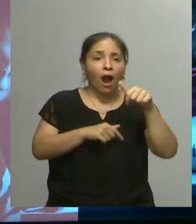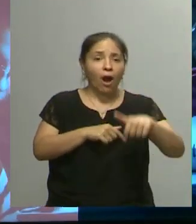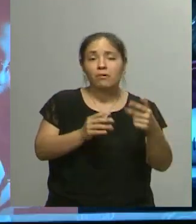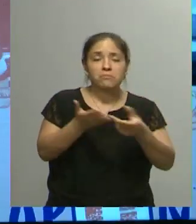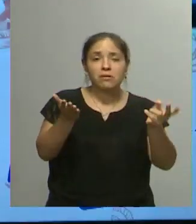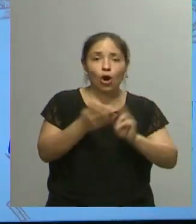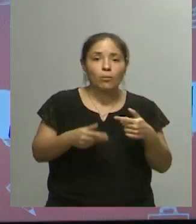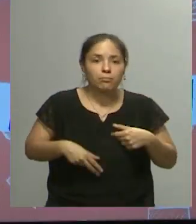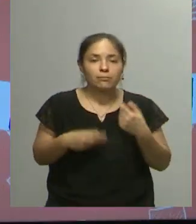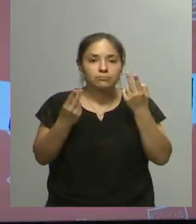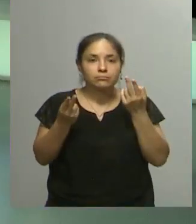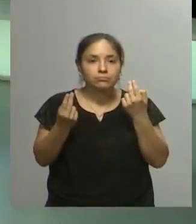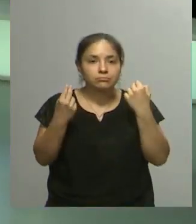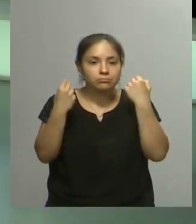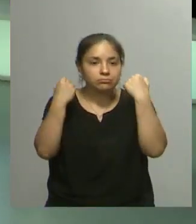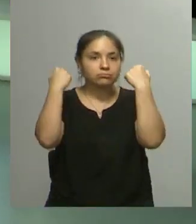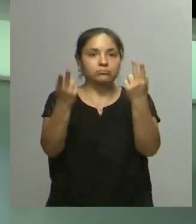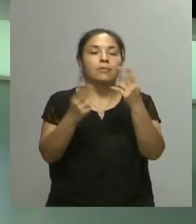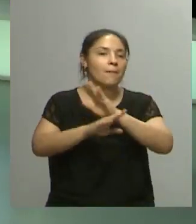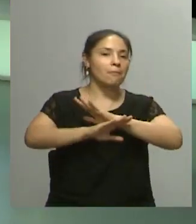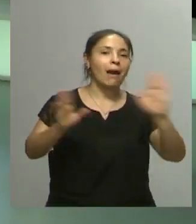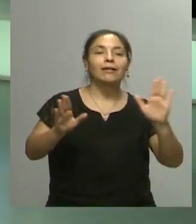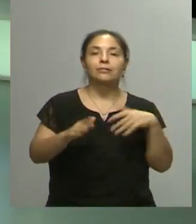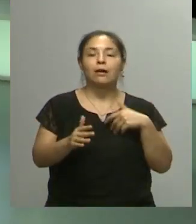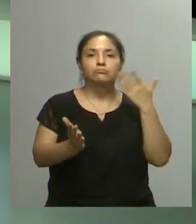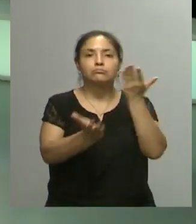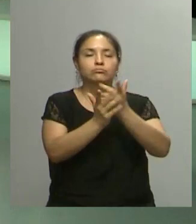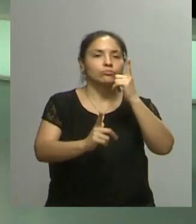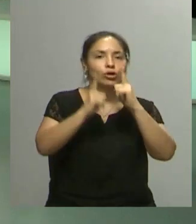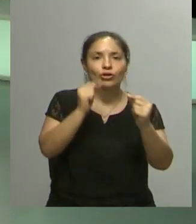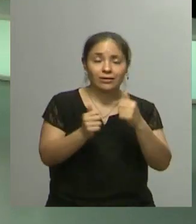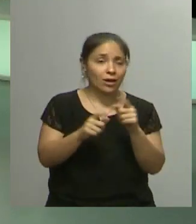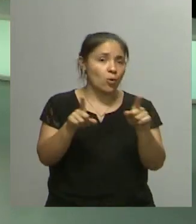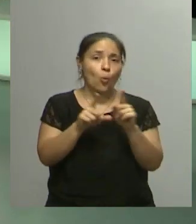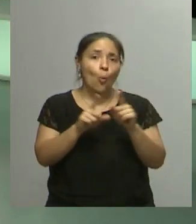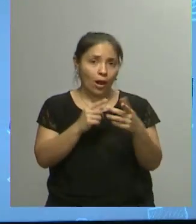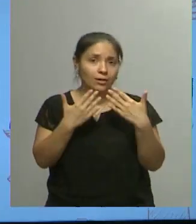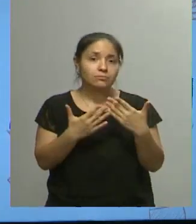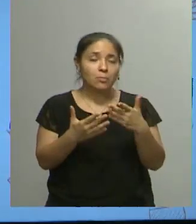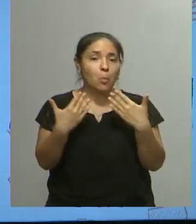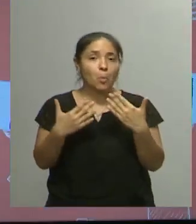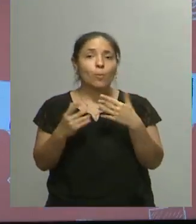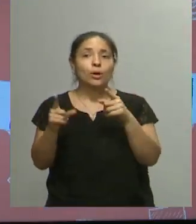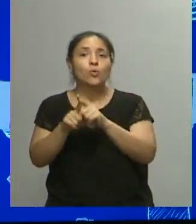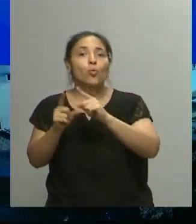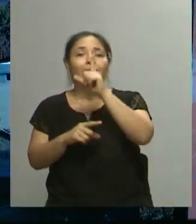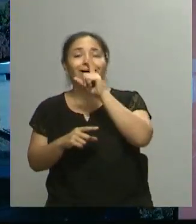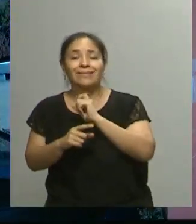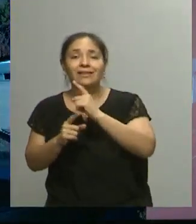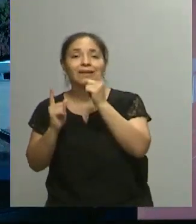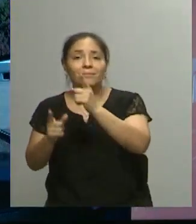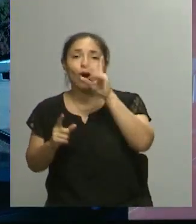régimen, pienso que en Qatar tiene que pasar lo mismo, como en todos lados del mundo, la heterogeneidad de pensamiento, la heterogeneidad de posición